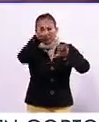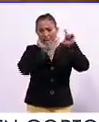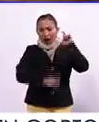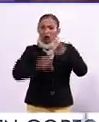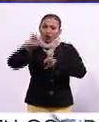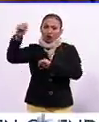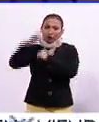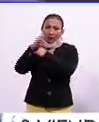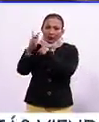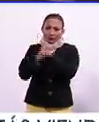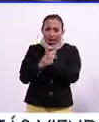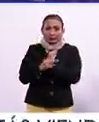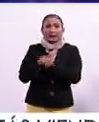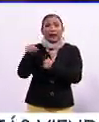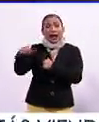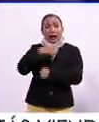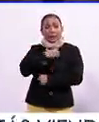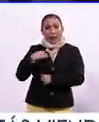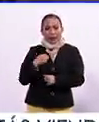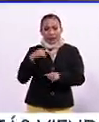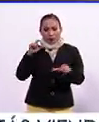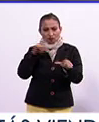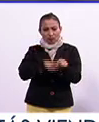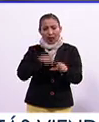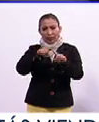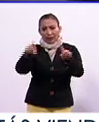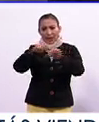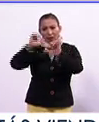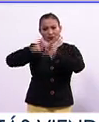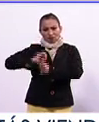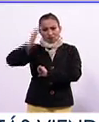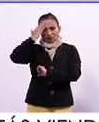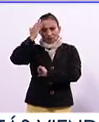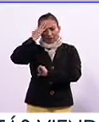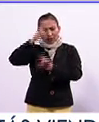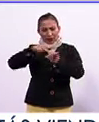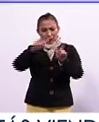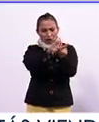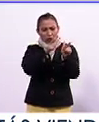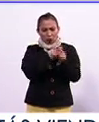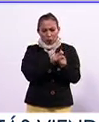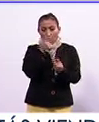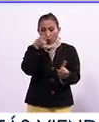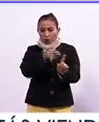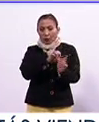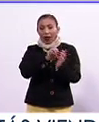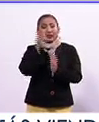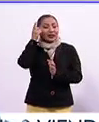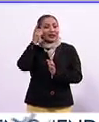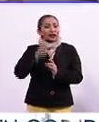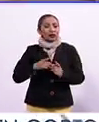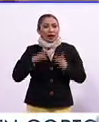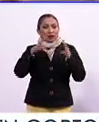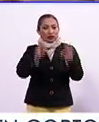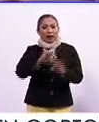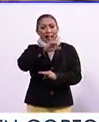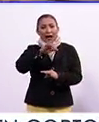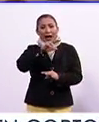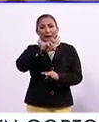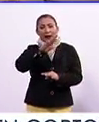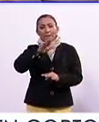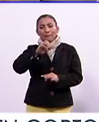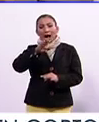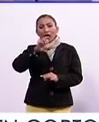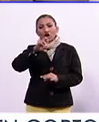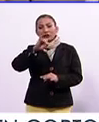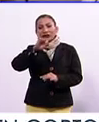e internacionales. Es miembro y ha ocupado diversos cargos colegiados, entre ellos la dirección de la Fundación Javier Barros